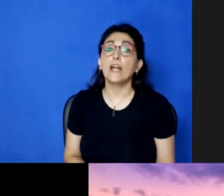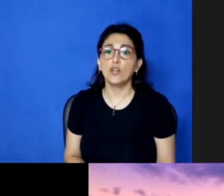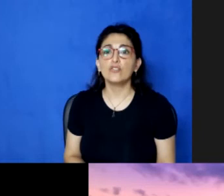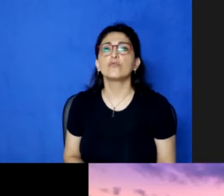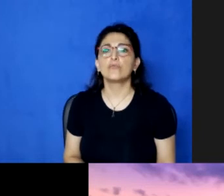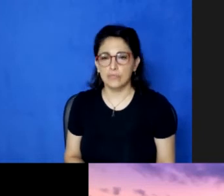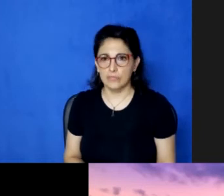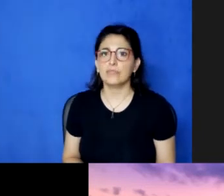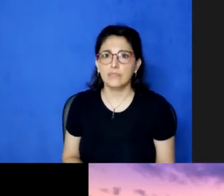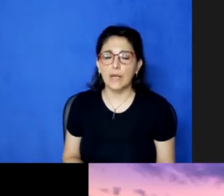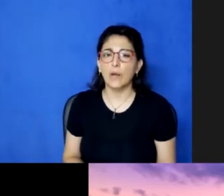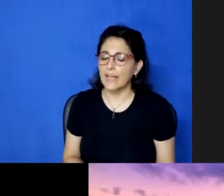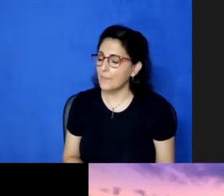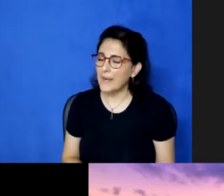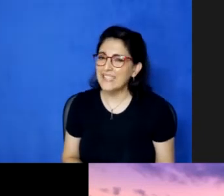claro. Sí que te...